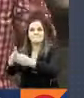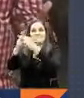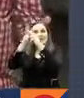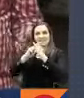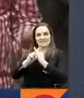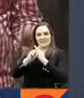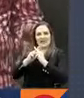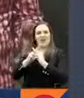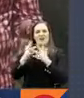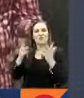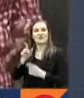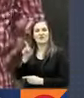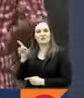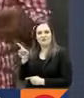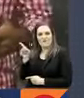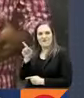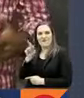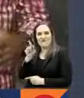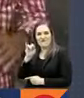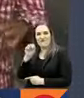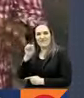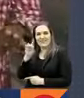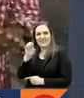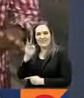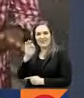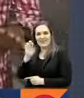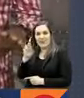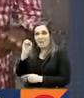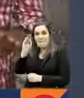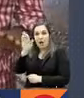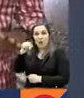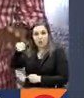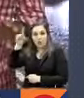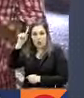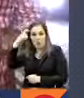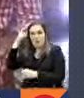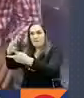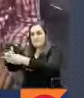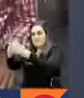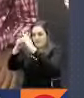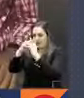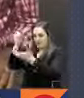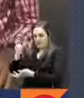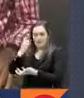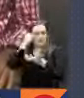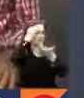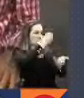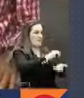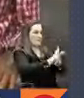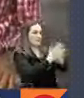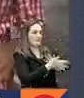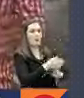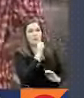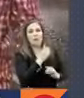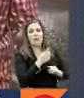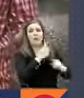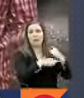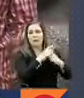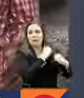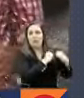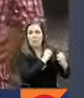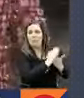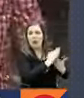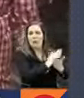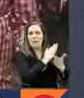puedan inyectar recursos a Transcaribe y de esta manera se puedan subsanar esos problemas económicos que se vienen registrando ya hace varios años. El llamado que le ha